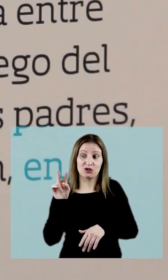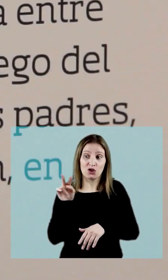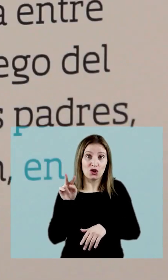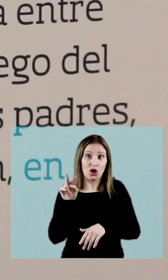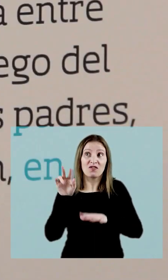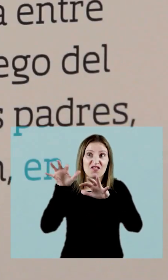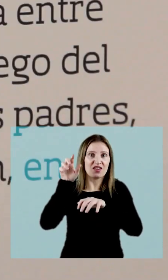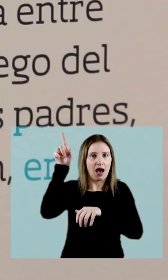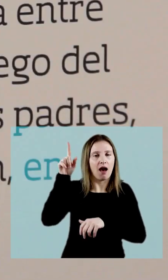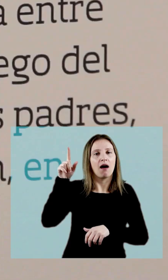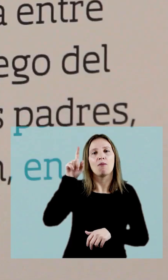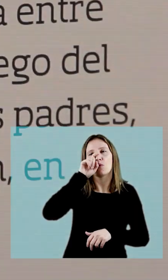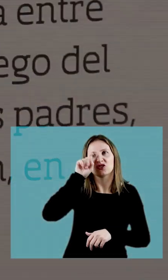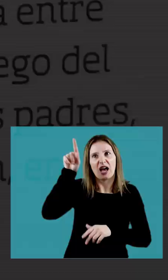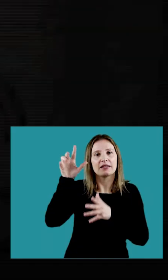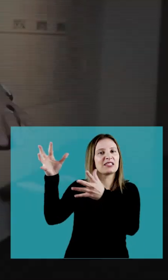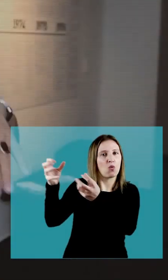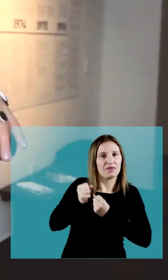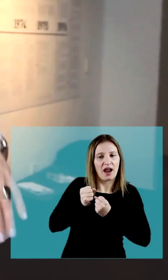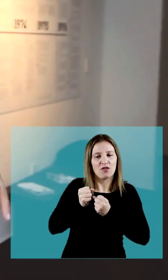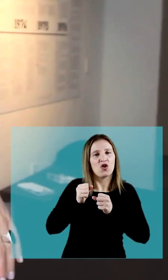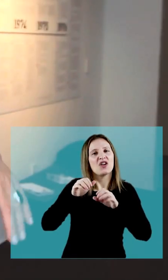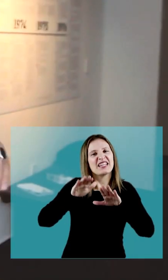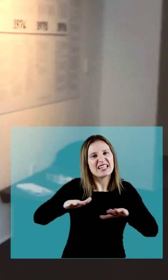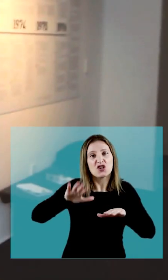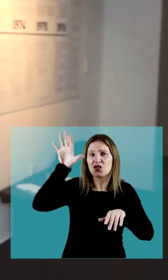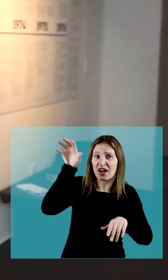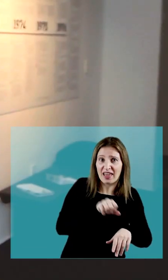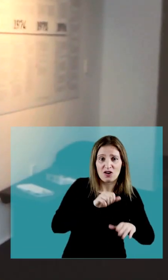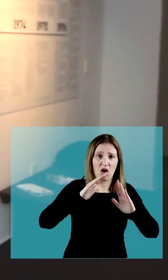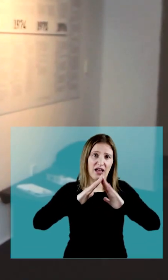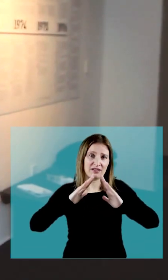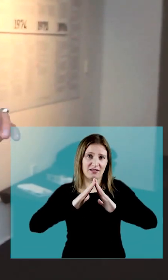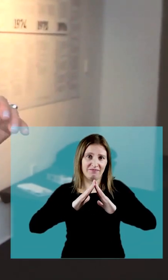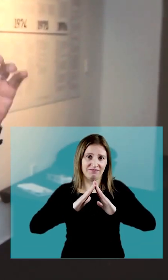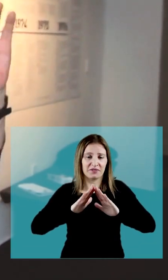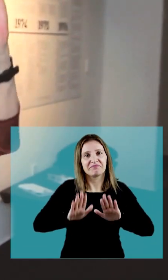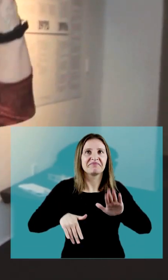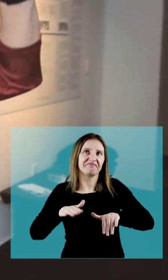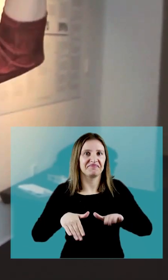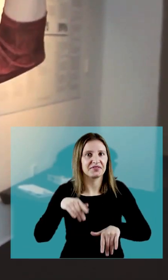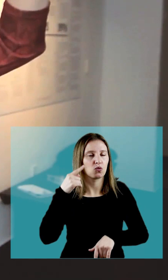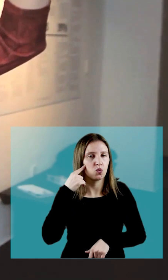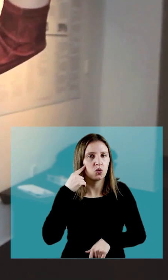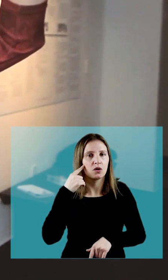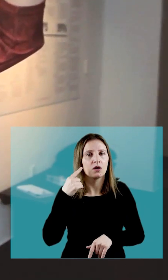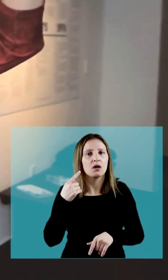Buenos Aires, y a los niños los trajeron para esta casa y se